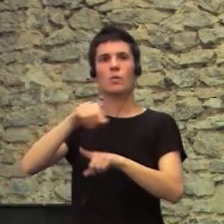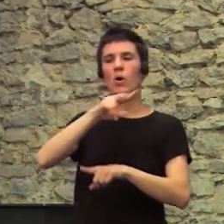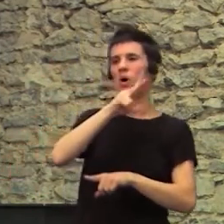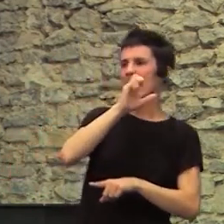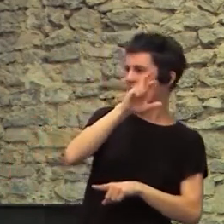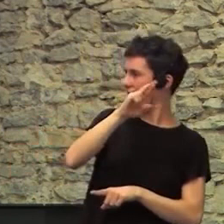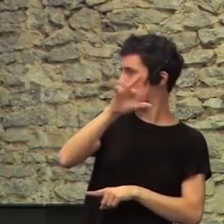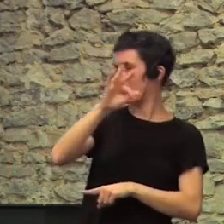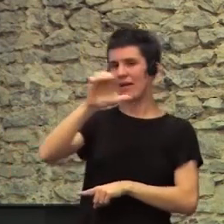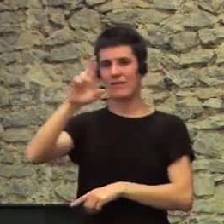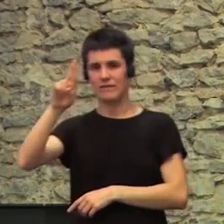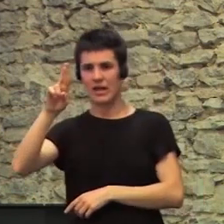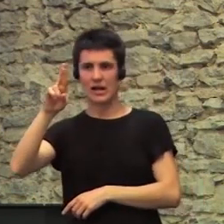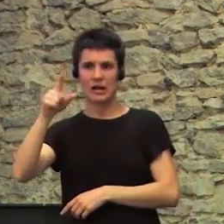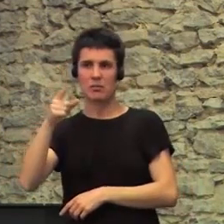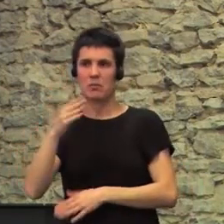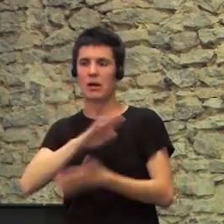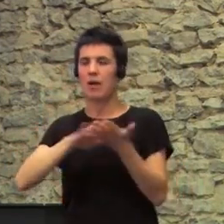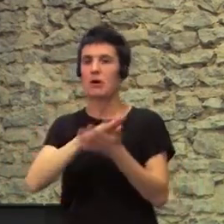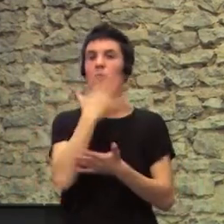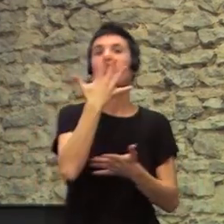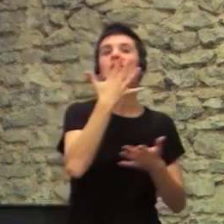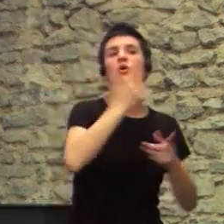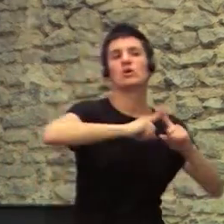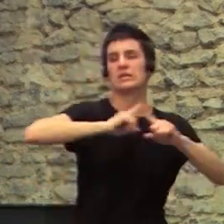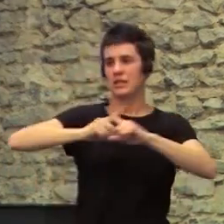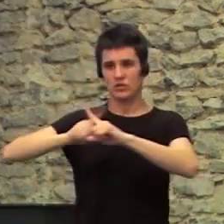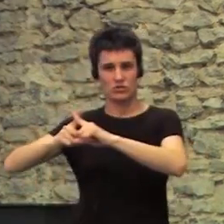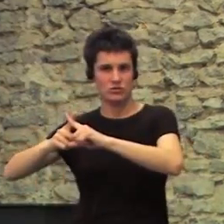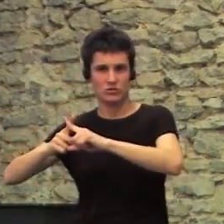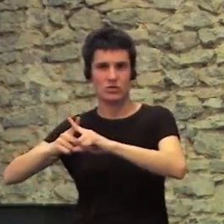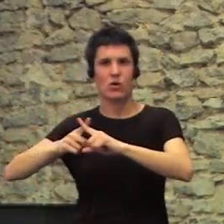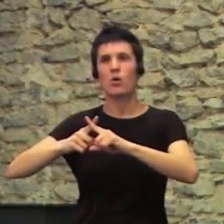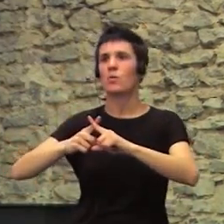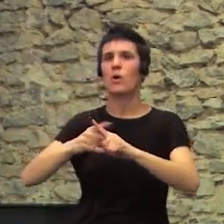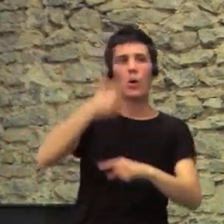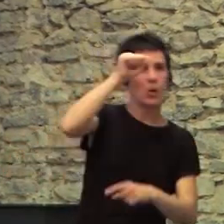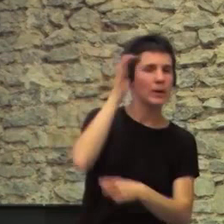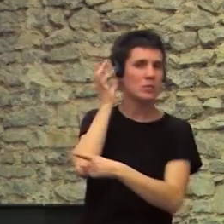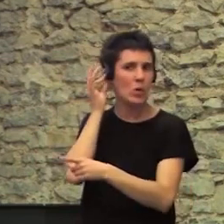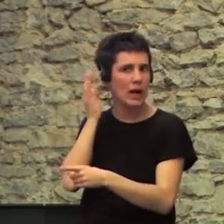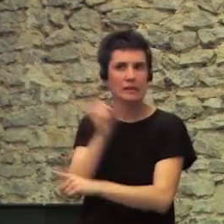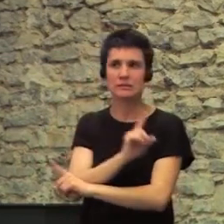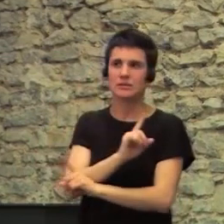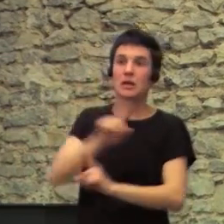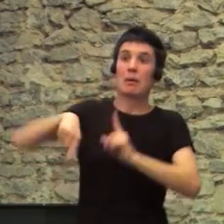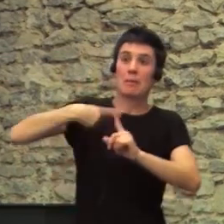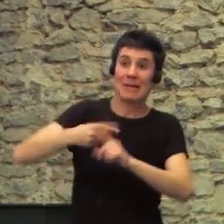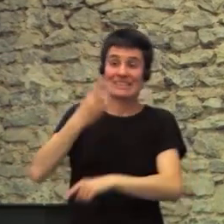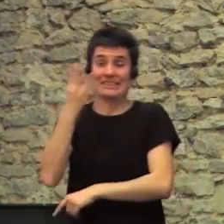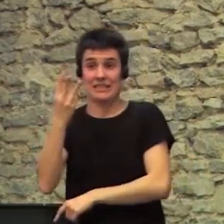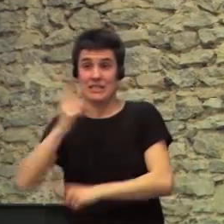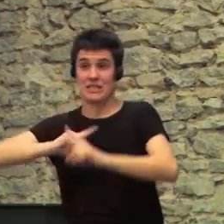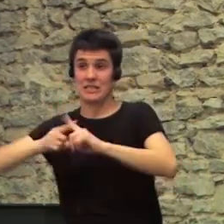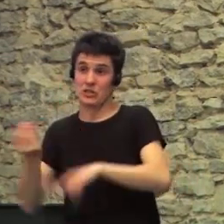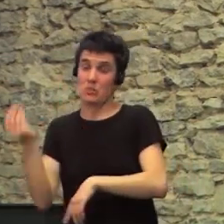y los mer, para hablar de cinco sexos, o sea, el dicotómico de hombre y de mujer es típica, y luego estos tres sexos más,